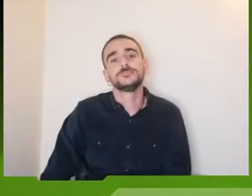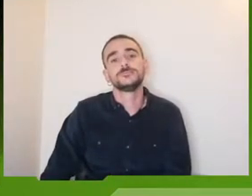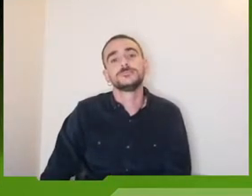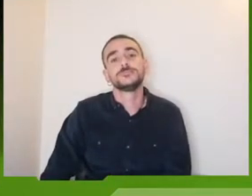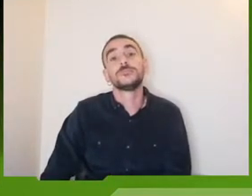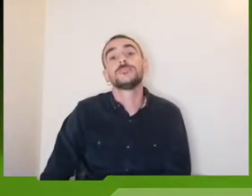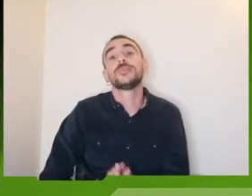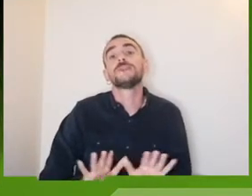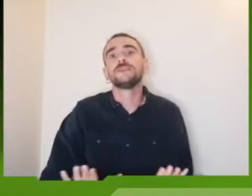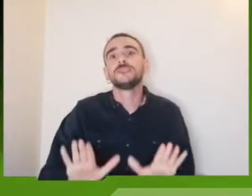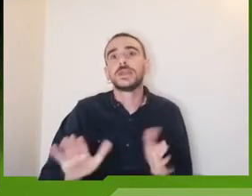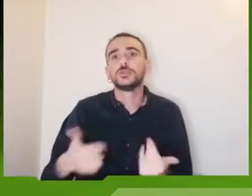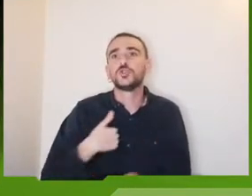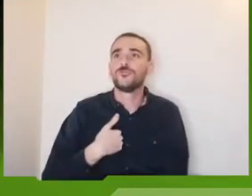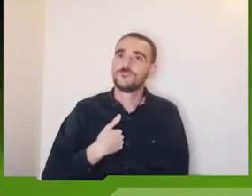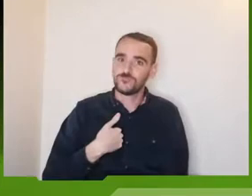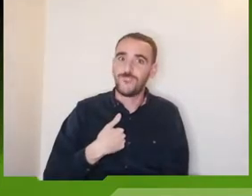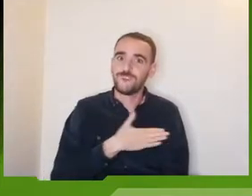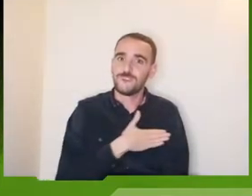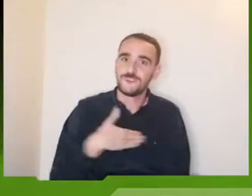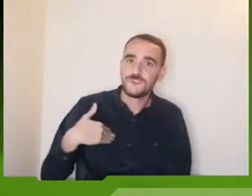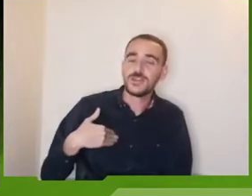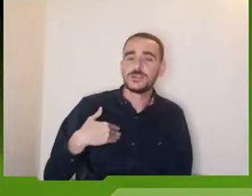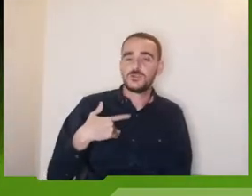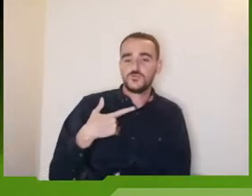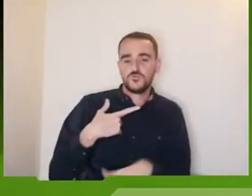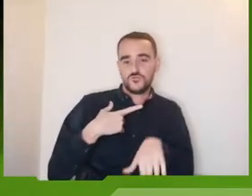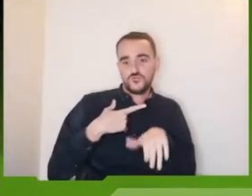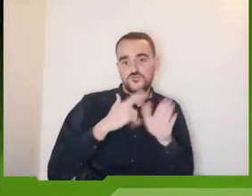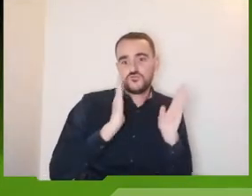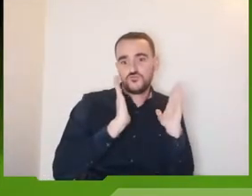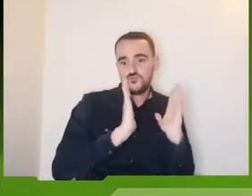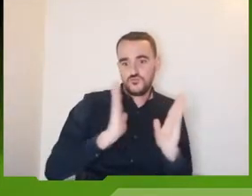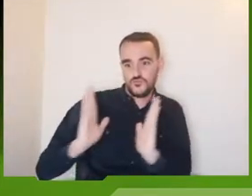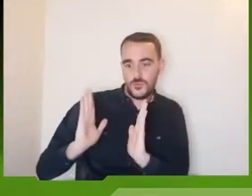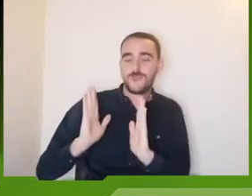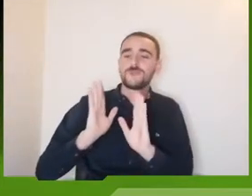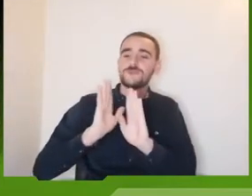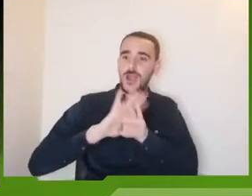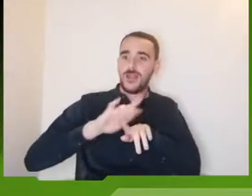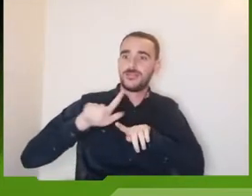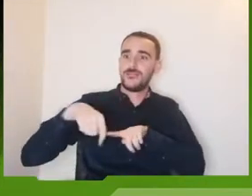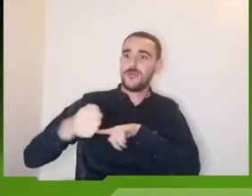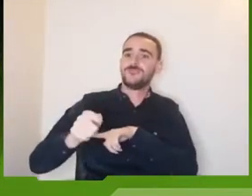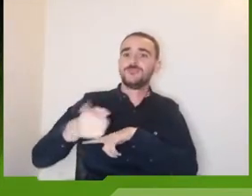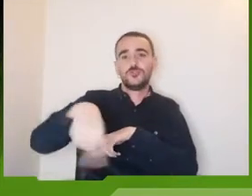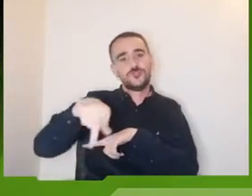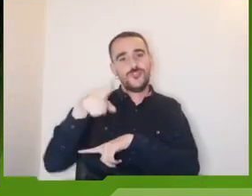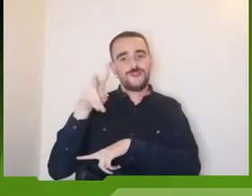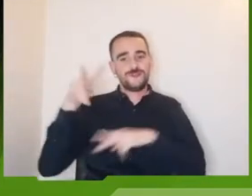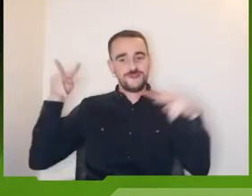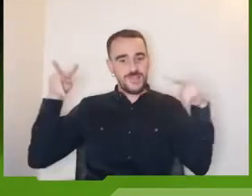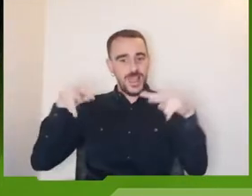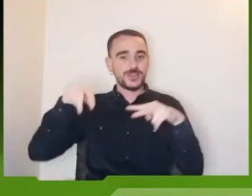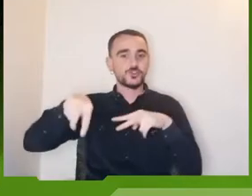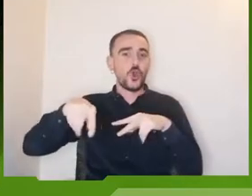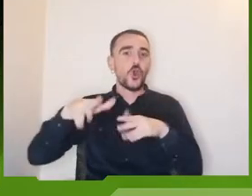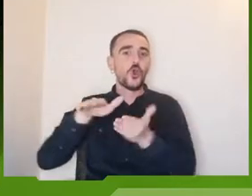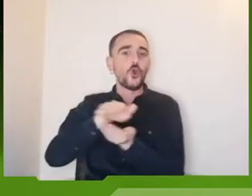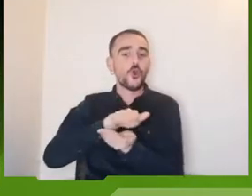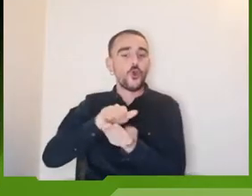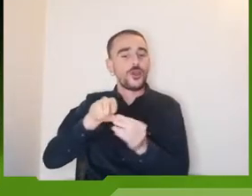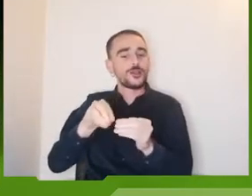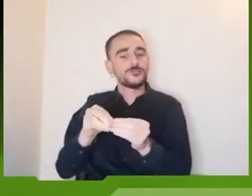que no podamos ver en directo la croqueta ya frita y abrirla para apreciar